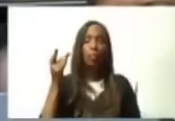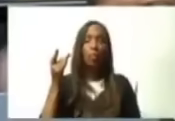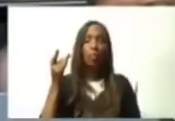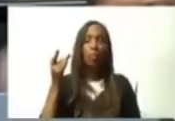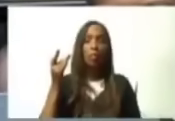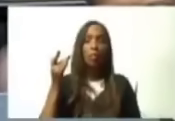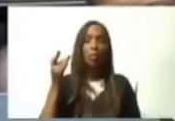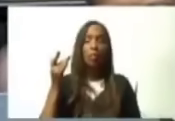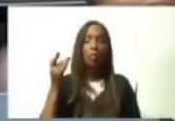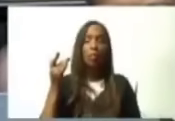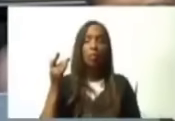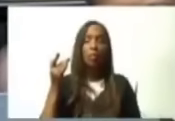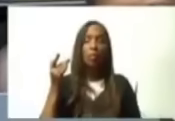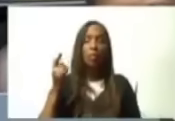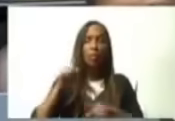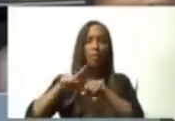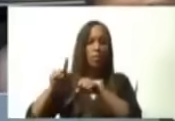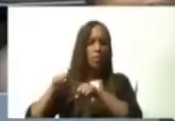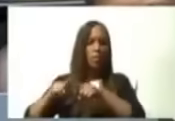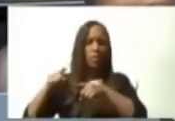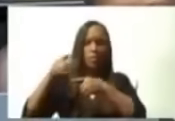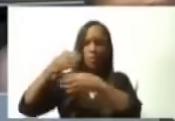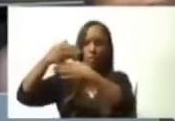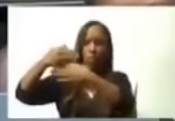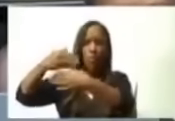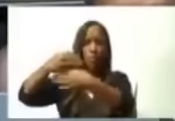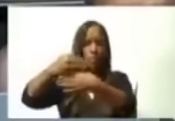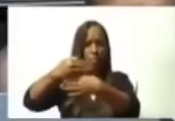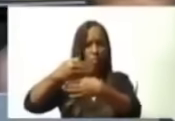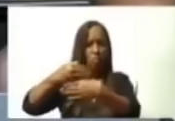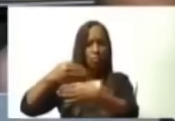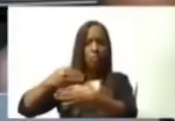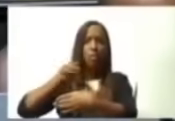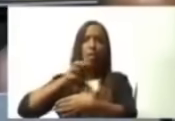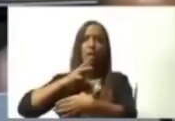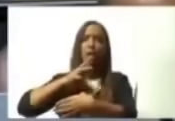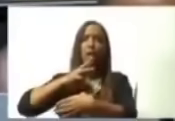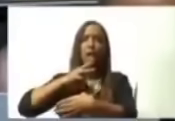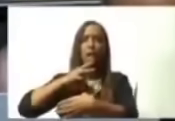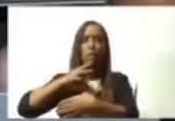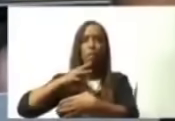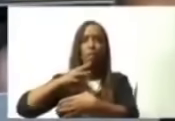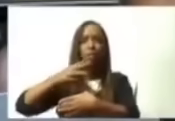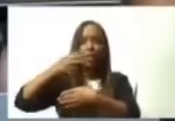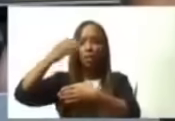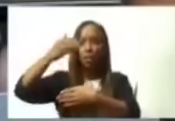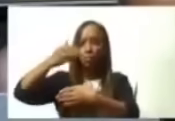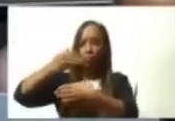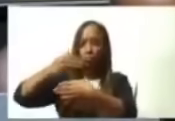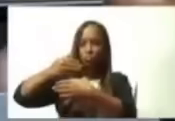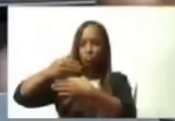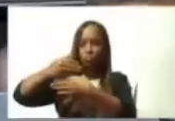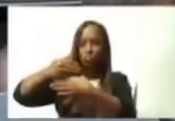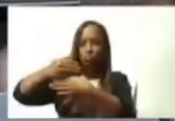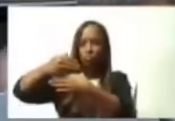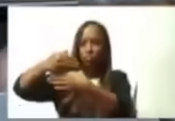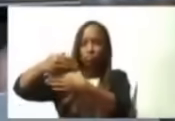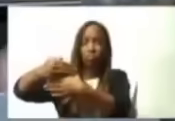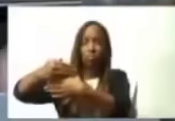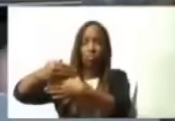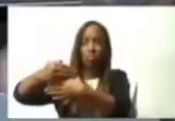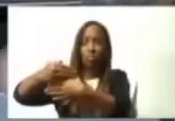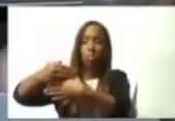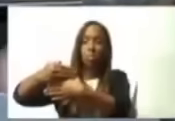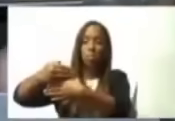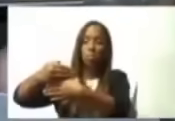la de Bajo, la de López Angostura, la de Tavera, Tavera todavía le faltan 7 metros para llevar a la cuota